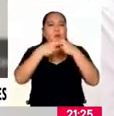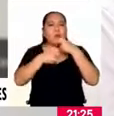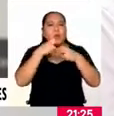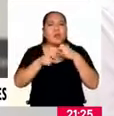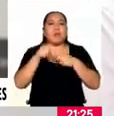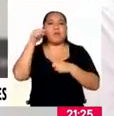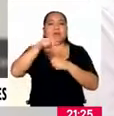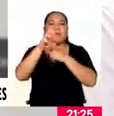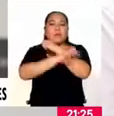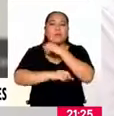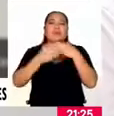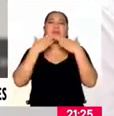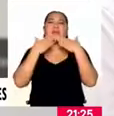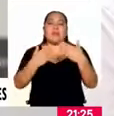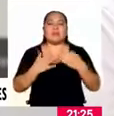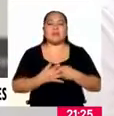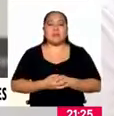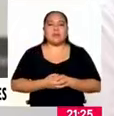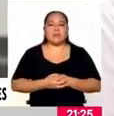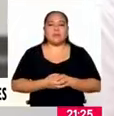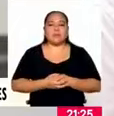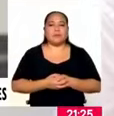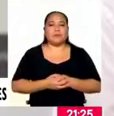país. Muchas gracias.